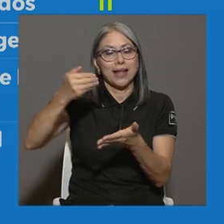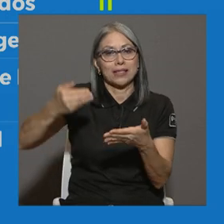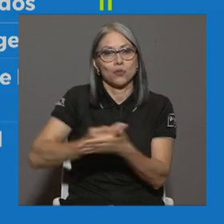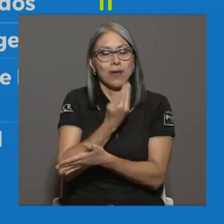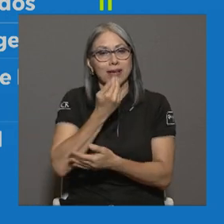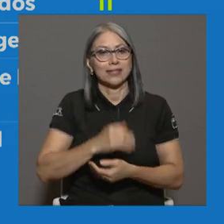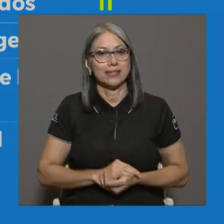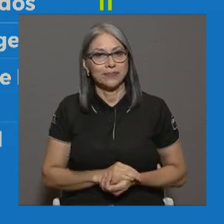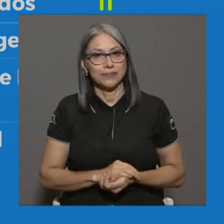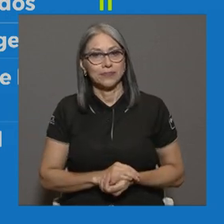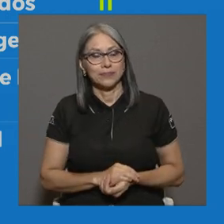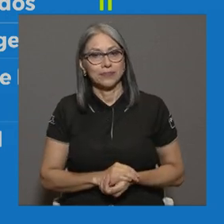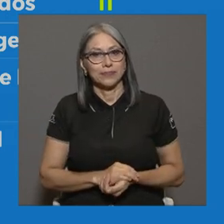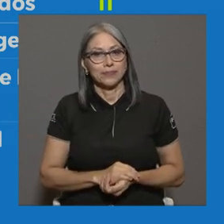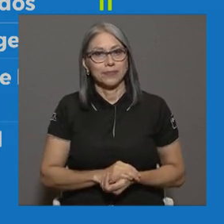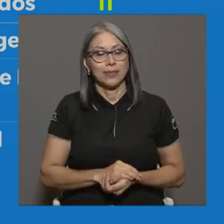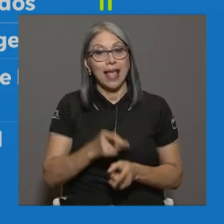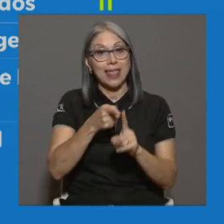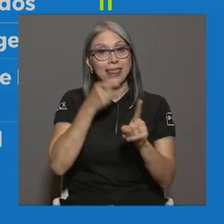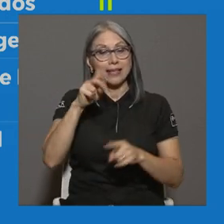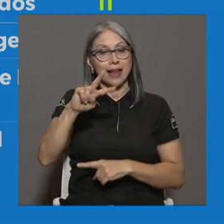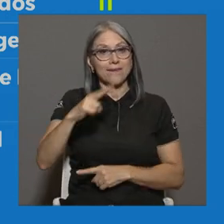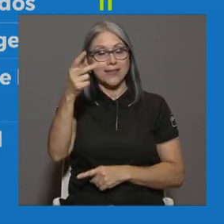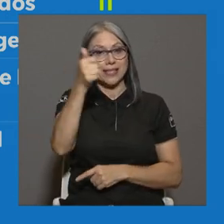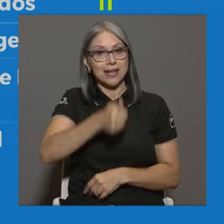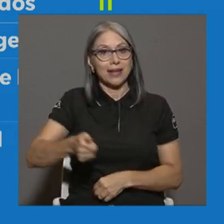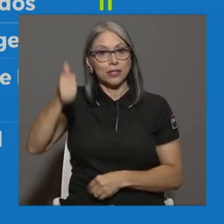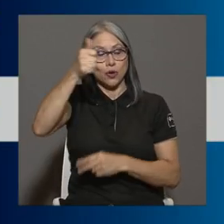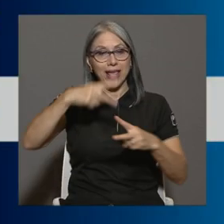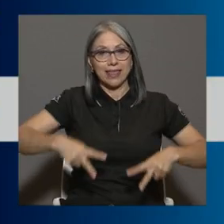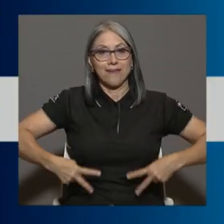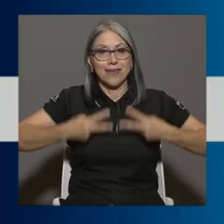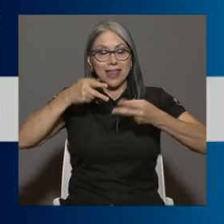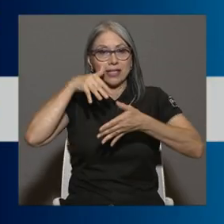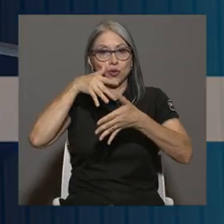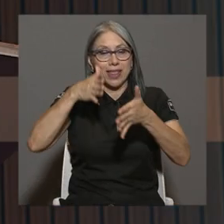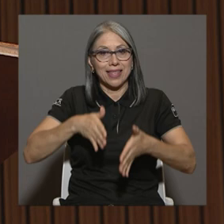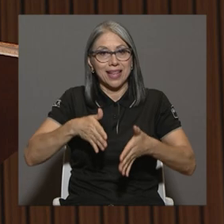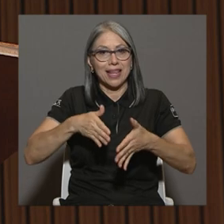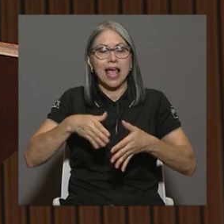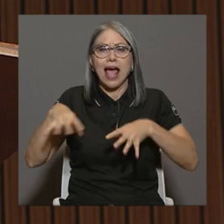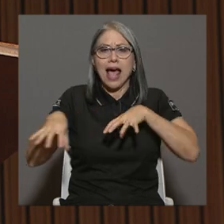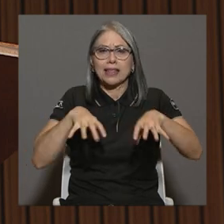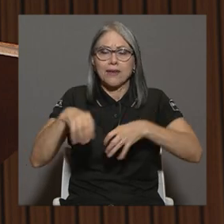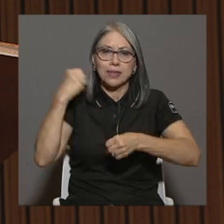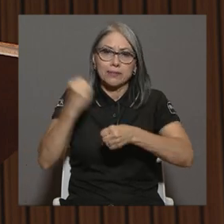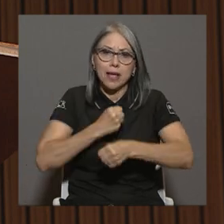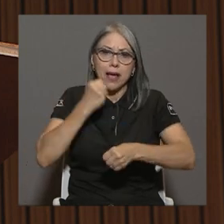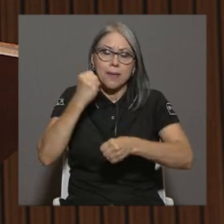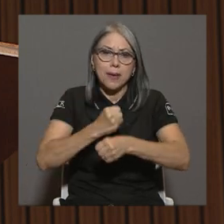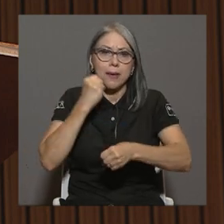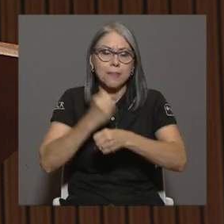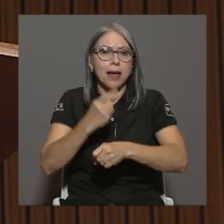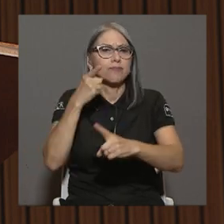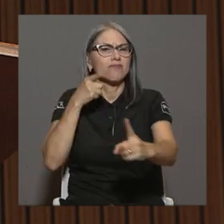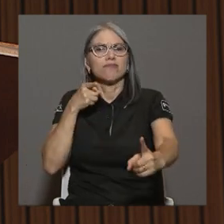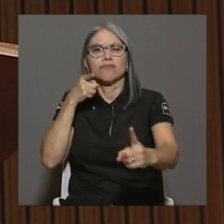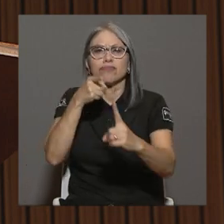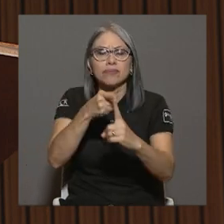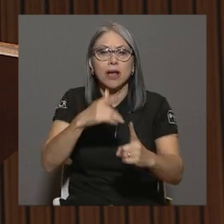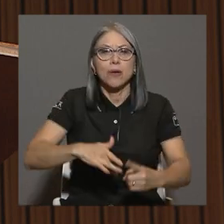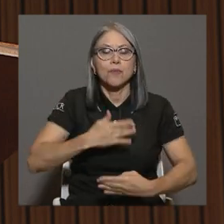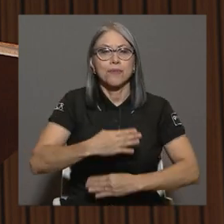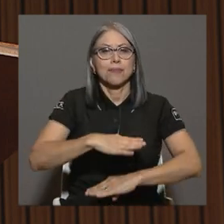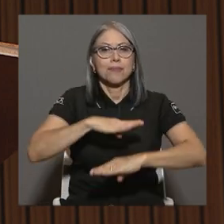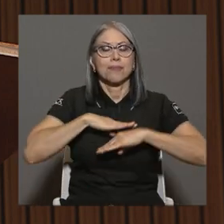nuevas. Desde la Vicerrectoría de Vida Estudiantil se trabaja activamente para procurar el bienestar y la salud